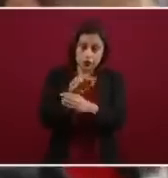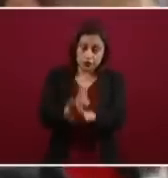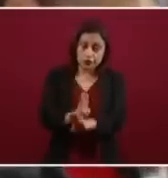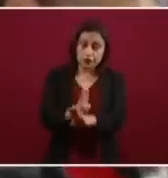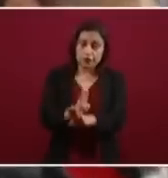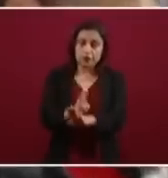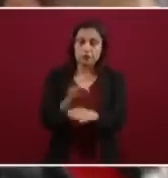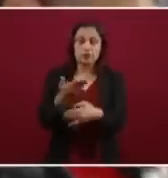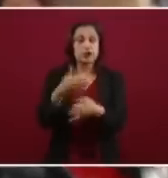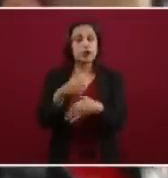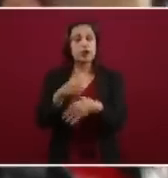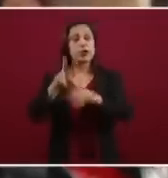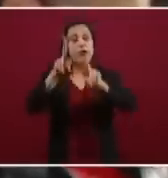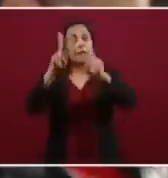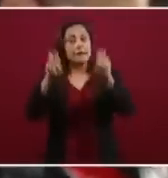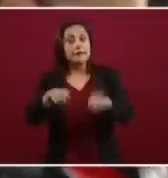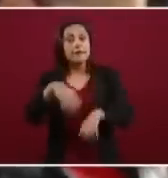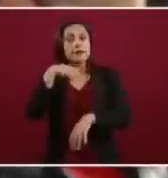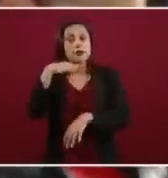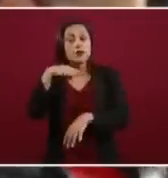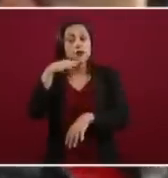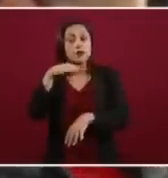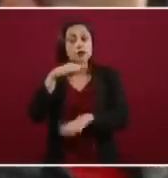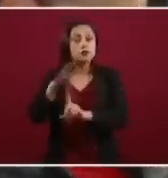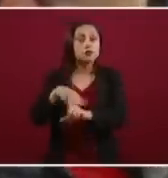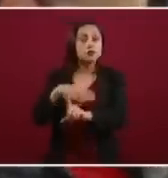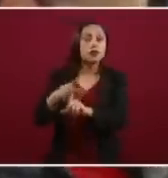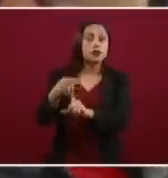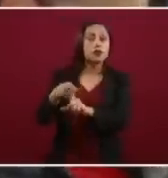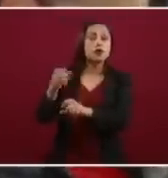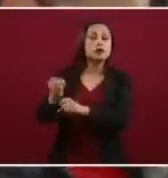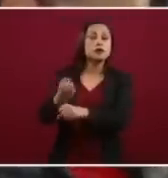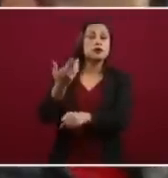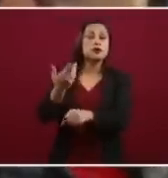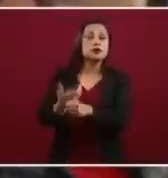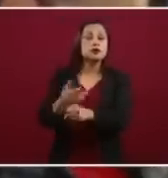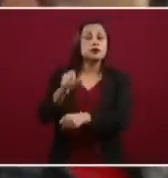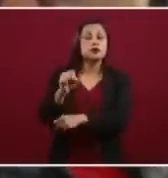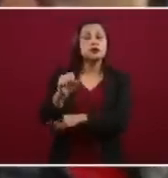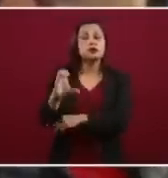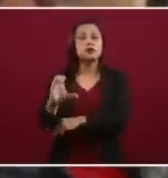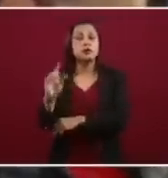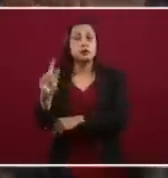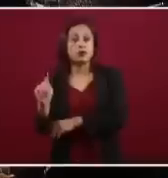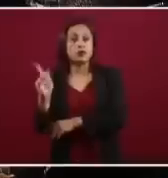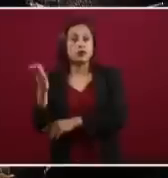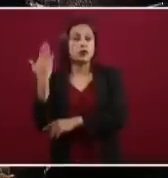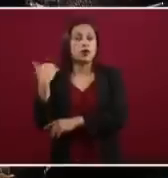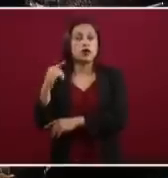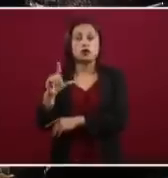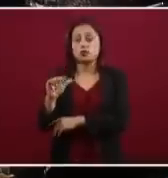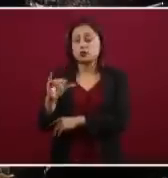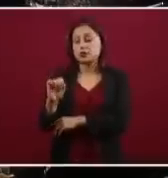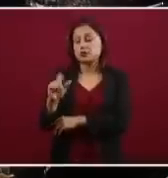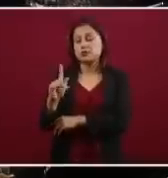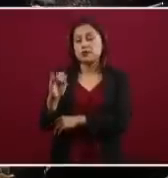corrupción contra el exsecretario de Comunicaciones y Transportes, Ruiz Esparza, ¿hay más